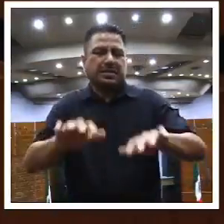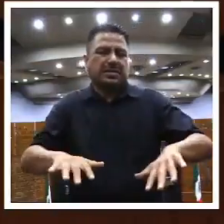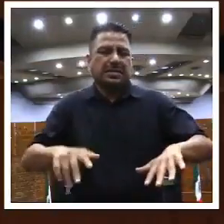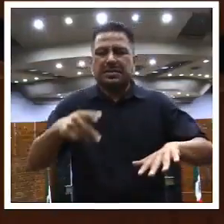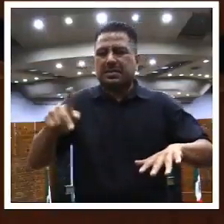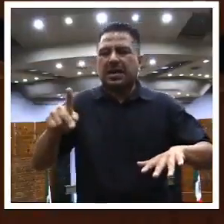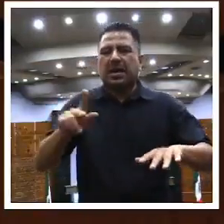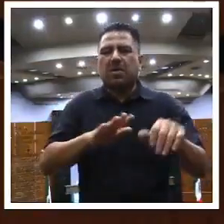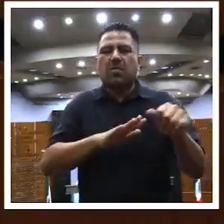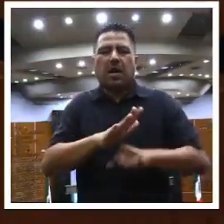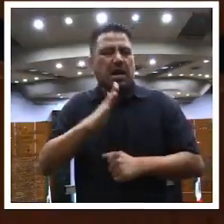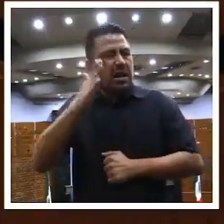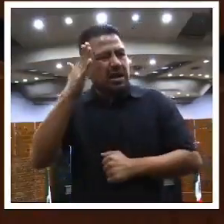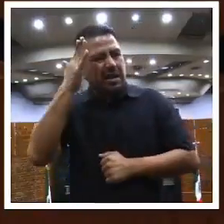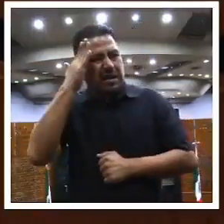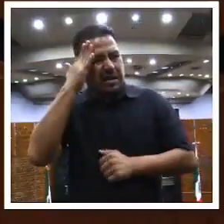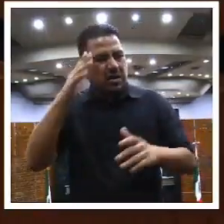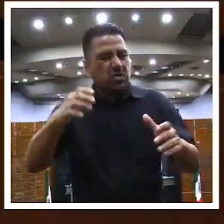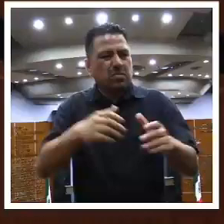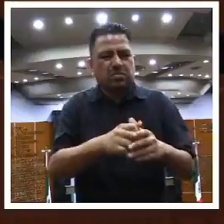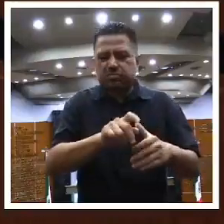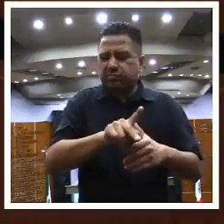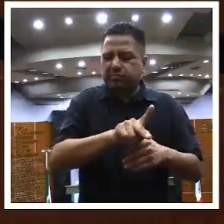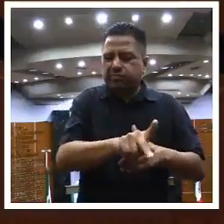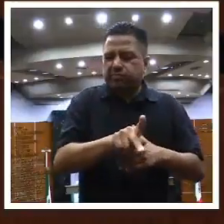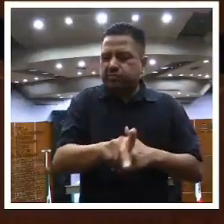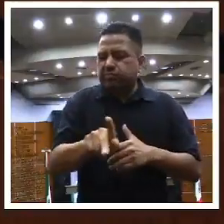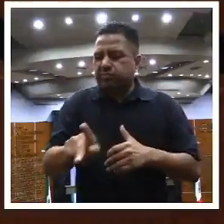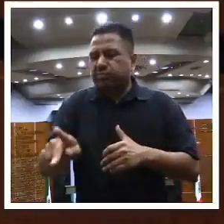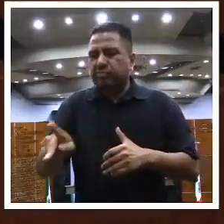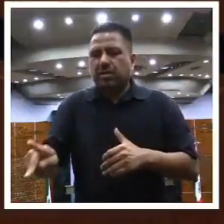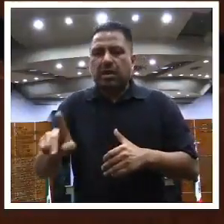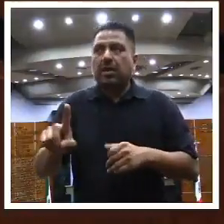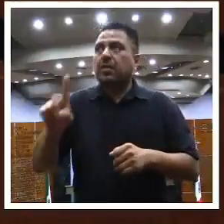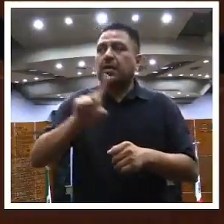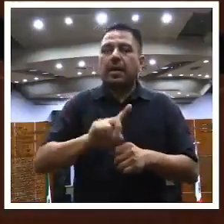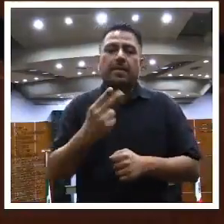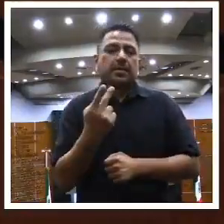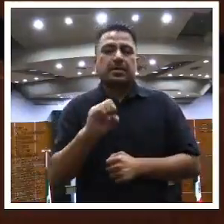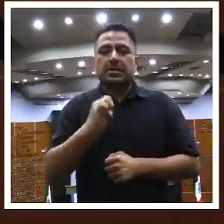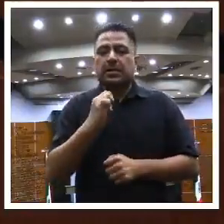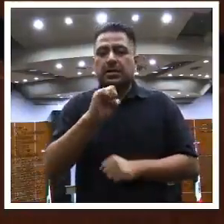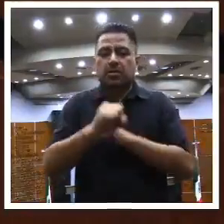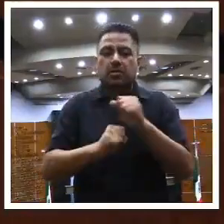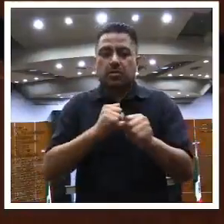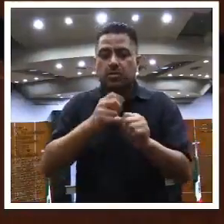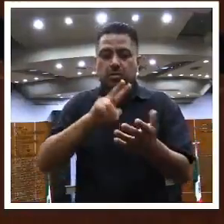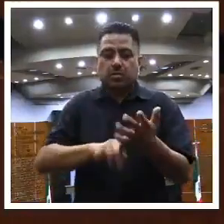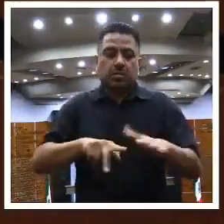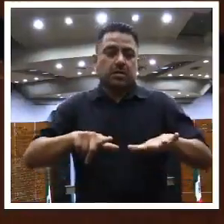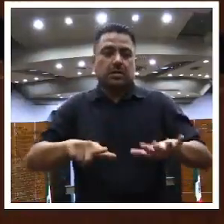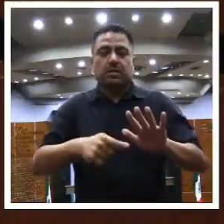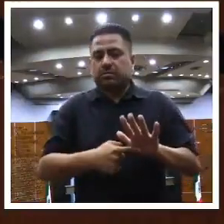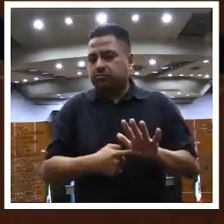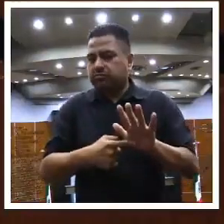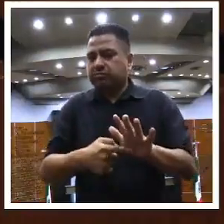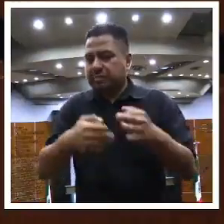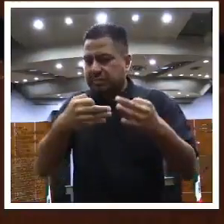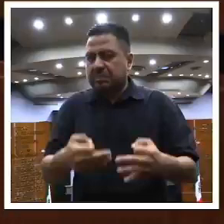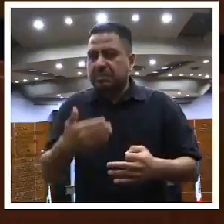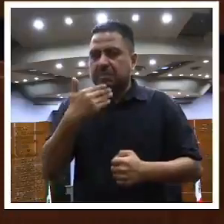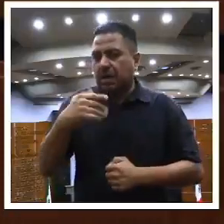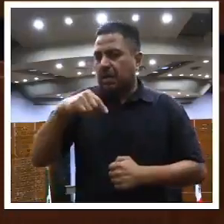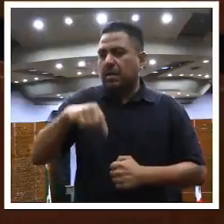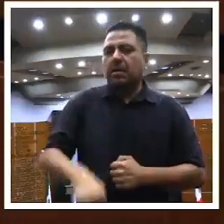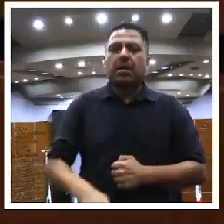Regional de Autoridades Comunitarias, colectivo indígena, que el día 25 de enero de 2017 presentó formalmente ante este Congreso